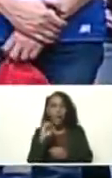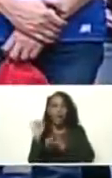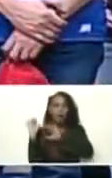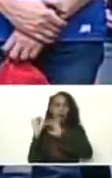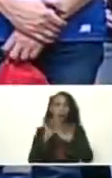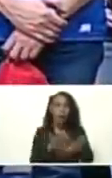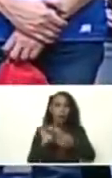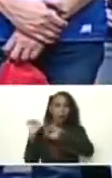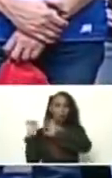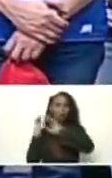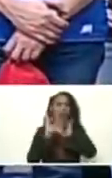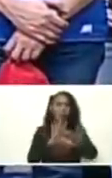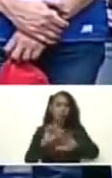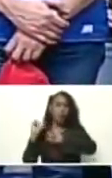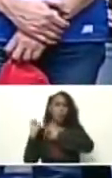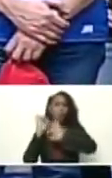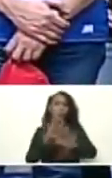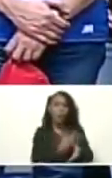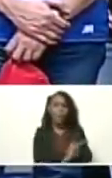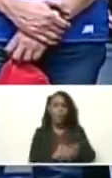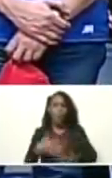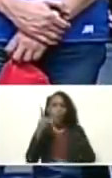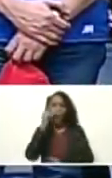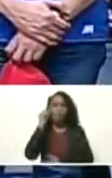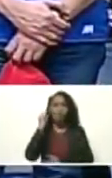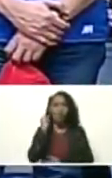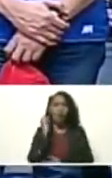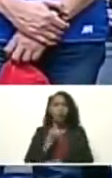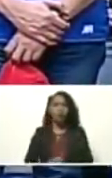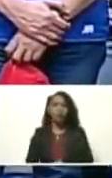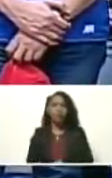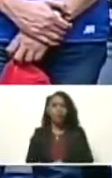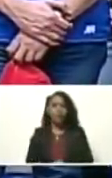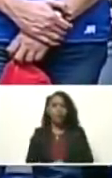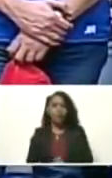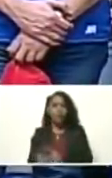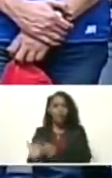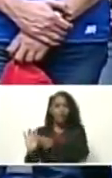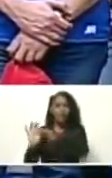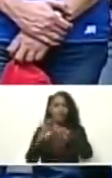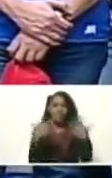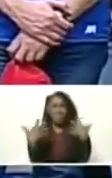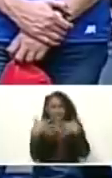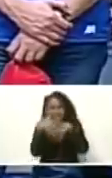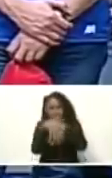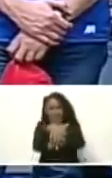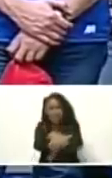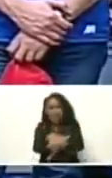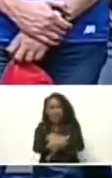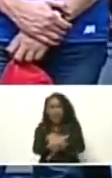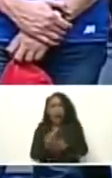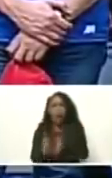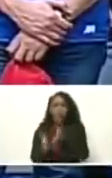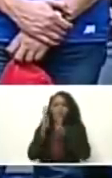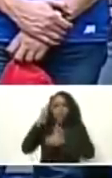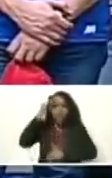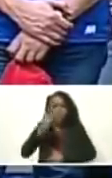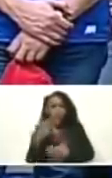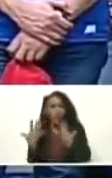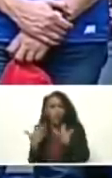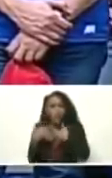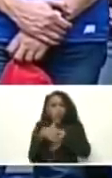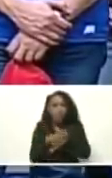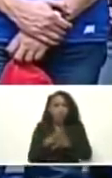bajaron, y bajaron millones de hombres y mujeres. Y se unieron a los cuarteles. Y los